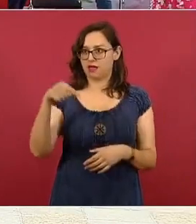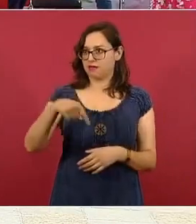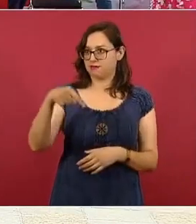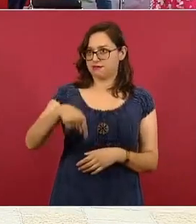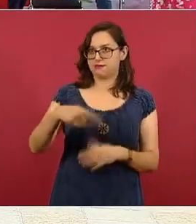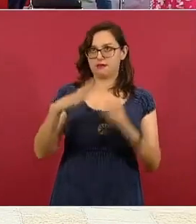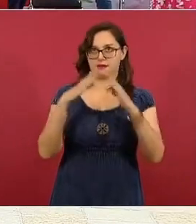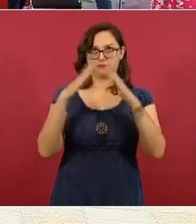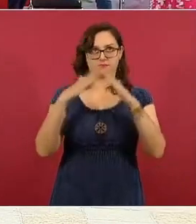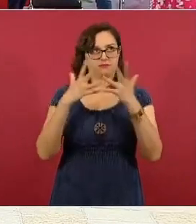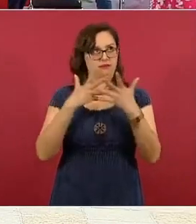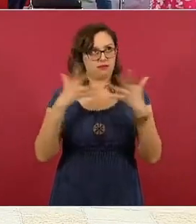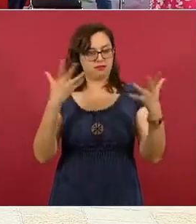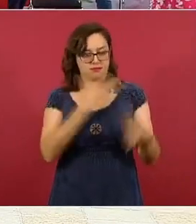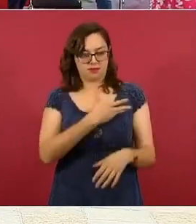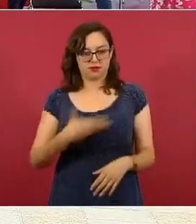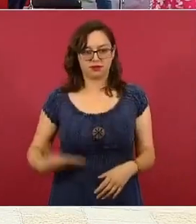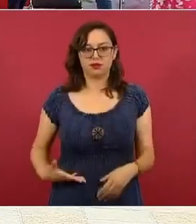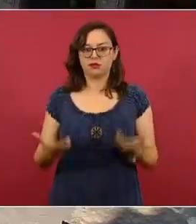del Palacio Nacional,